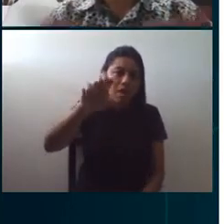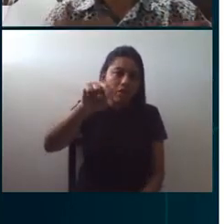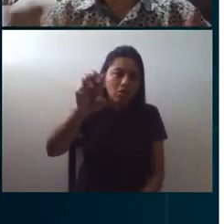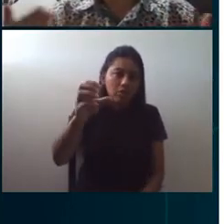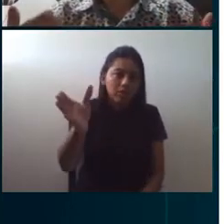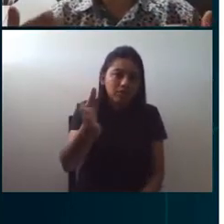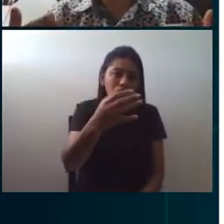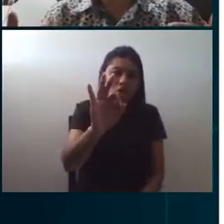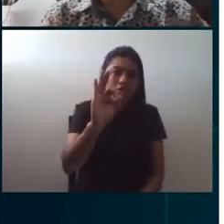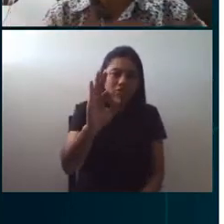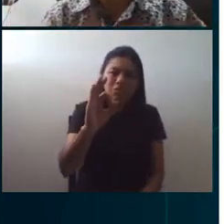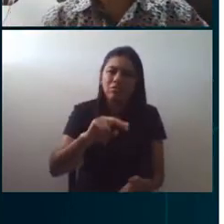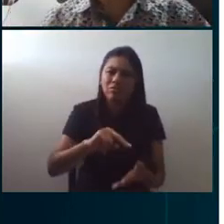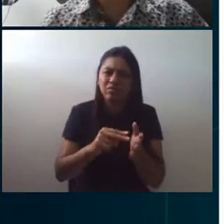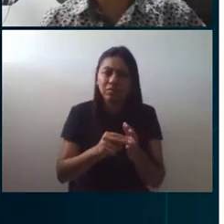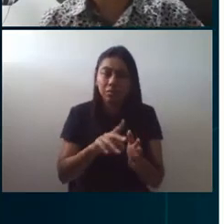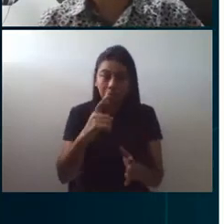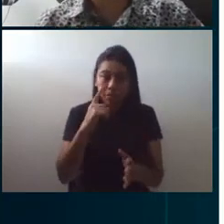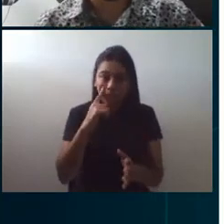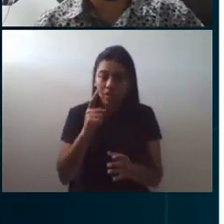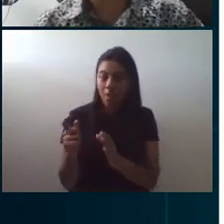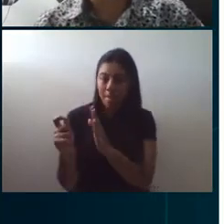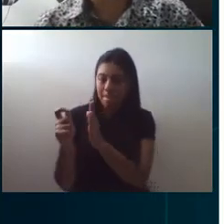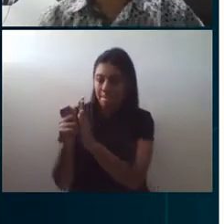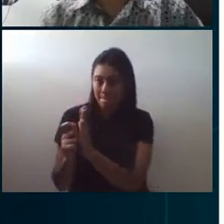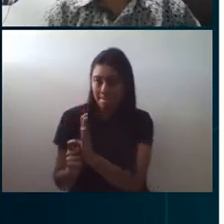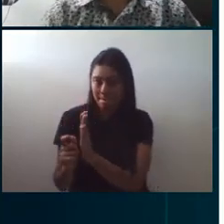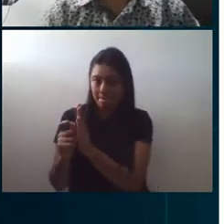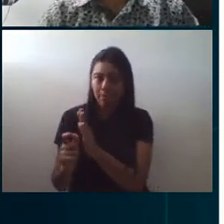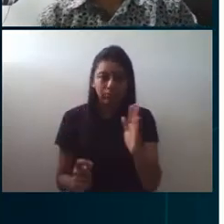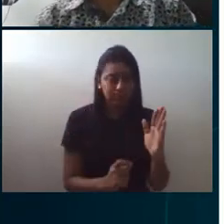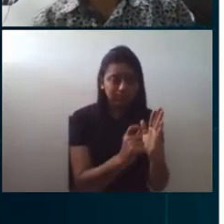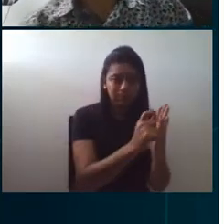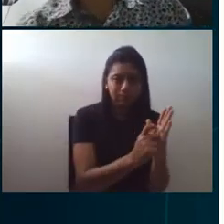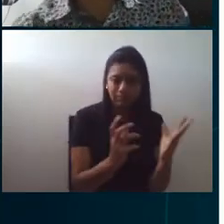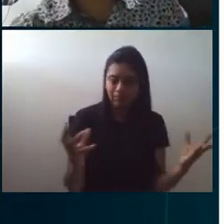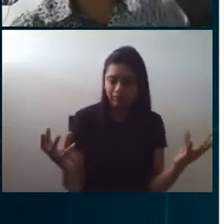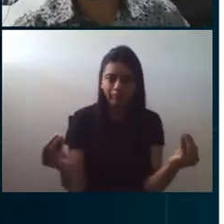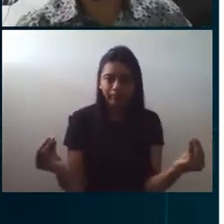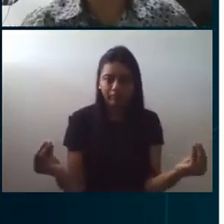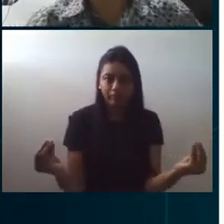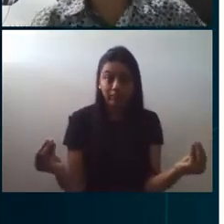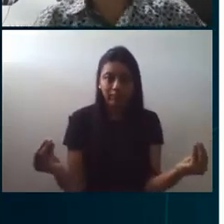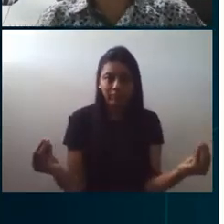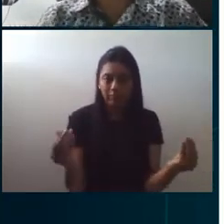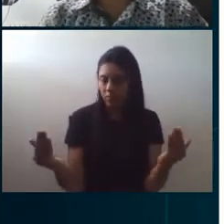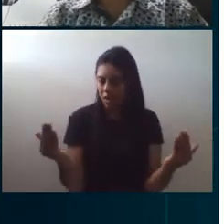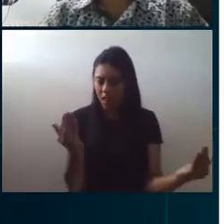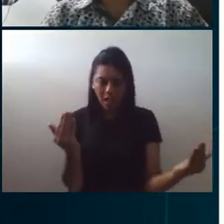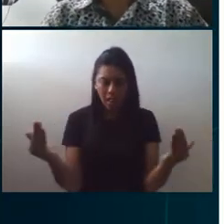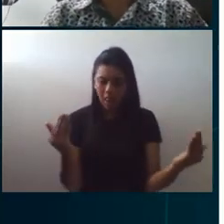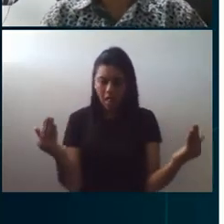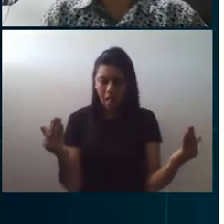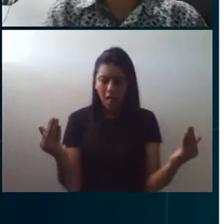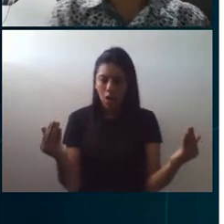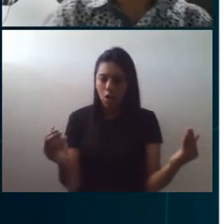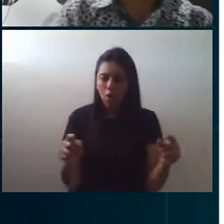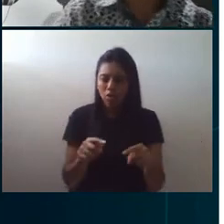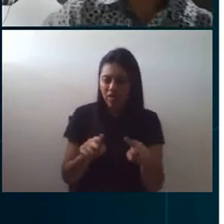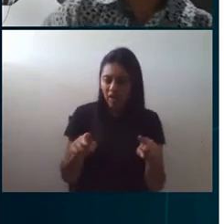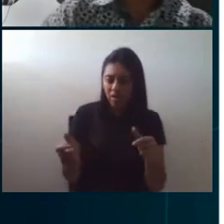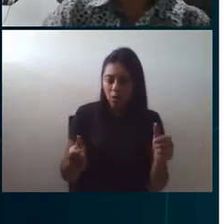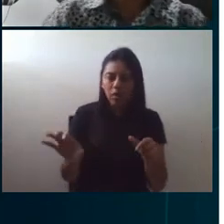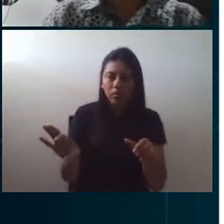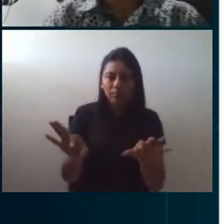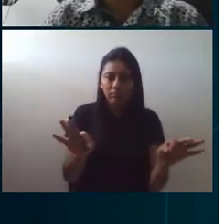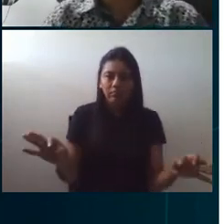de datos, entre dos conjuntos de datos, cuál es la separación óptima entre ellos. Y cuando hablamos entonces de deep learning, no es más que una tecnología que lo que nos hace